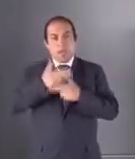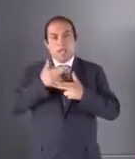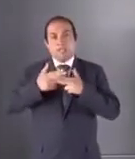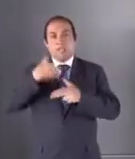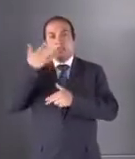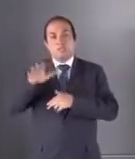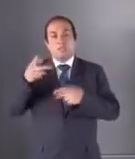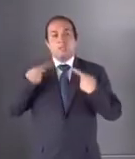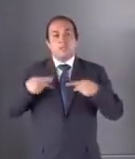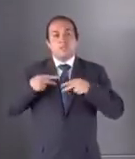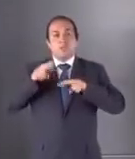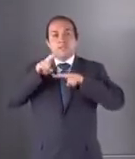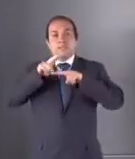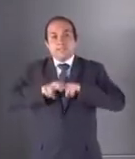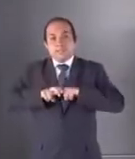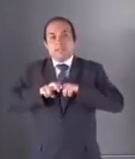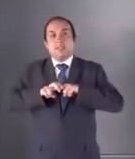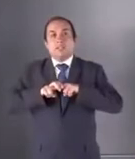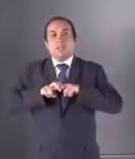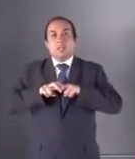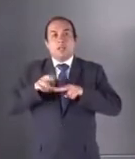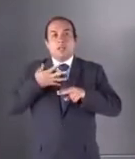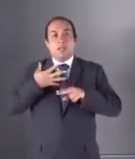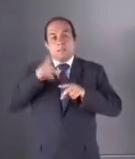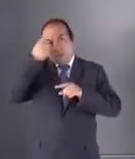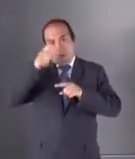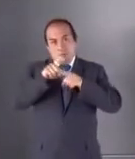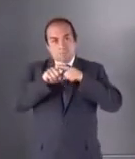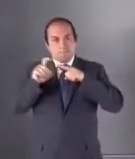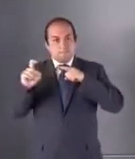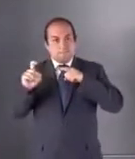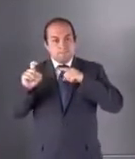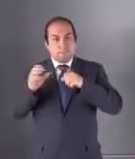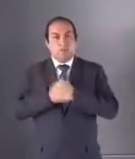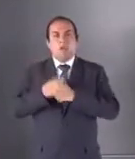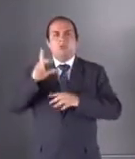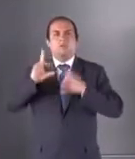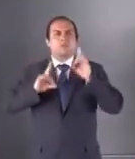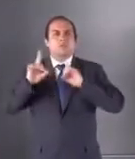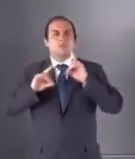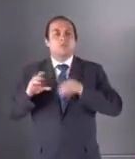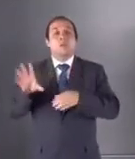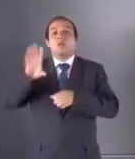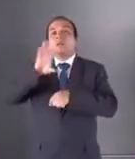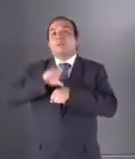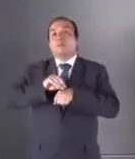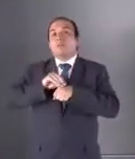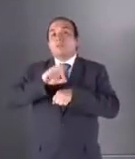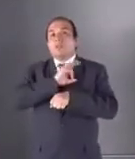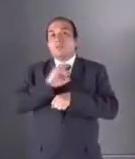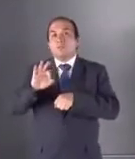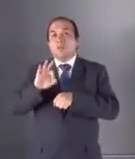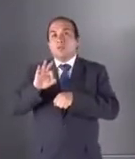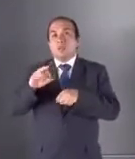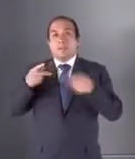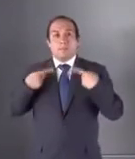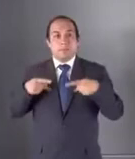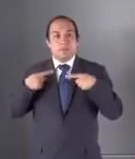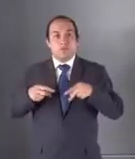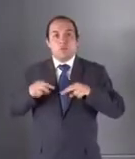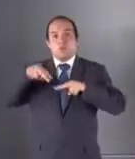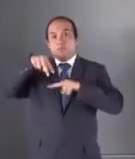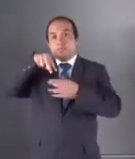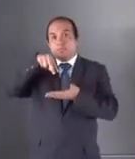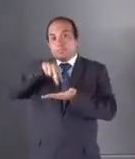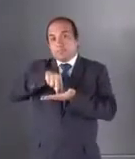personas sentadas van a caber en una cabina. Mi duda es, ¿van a permitir que se pueda ir personas paradas